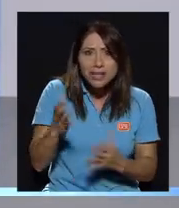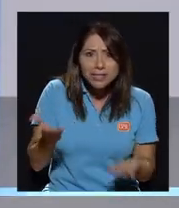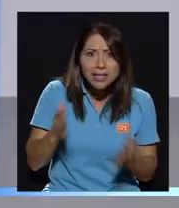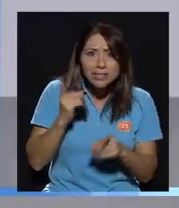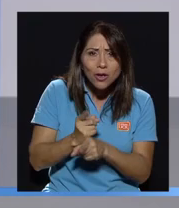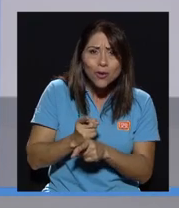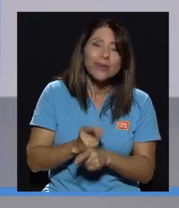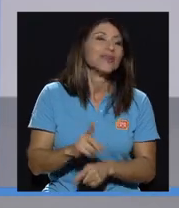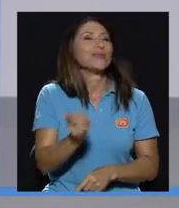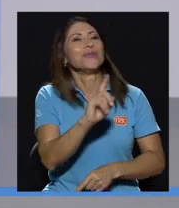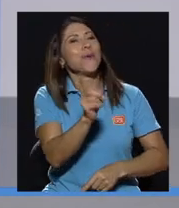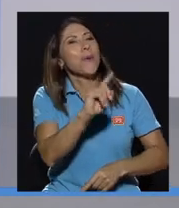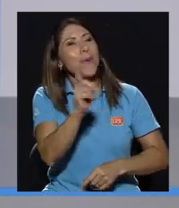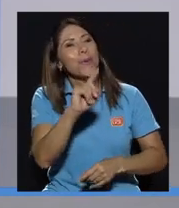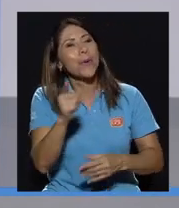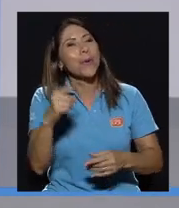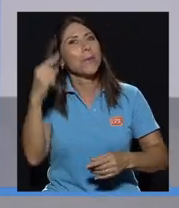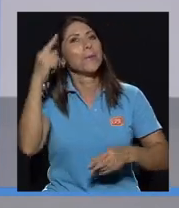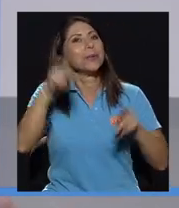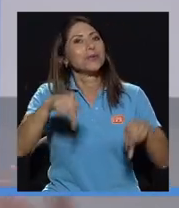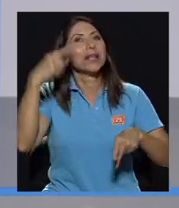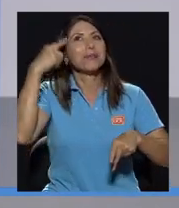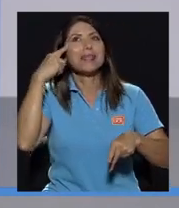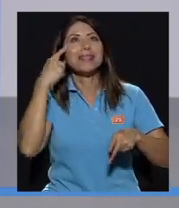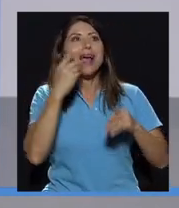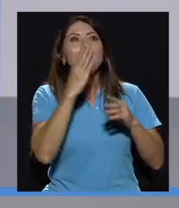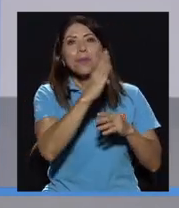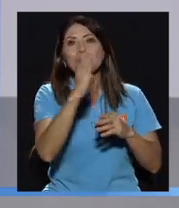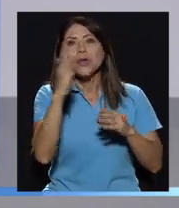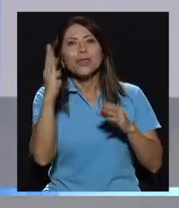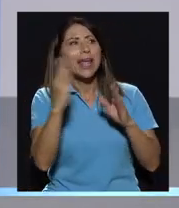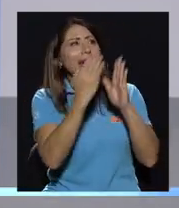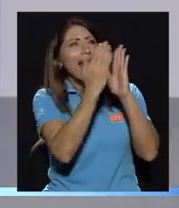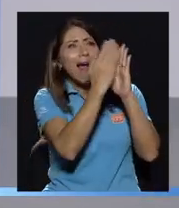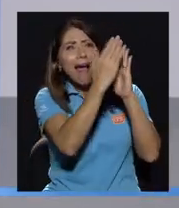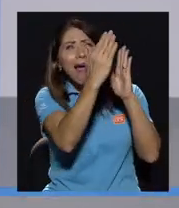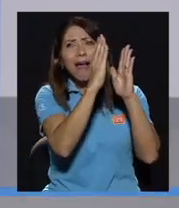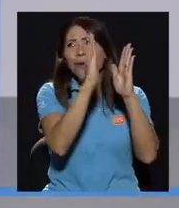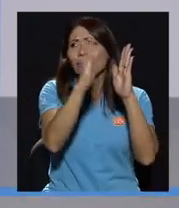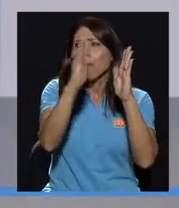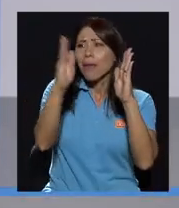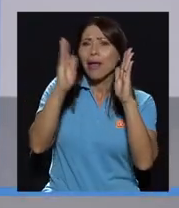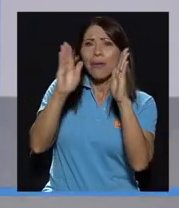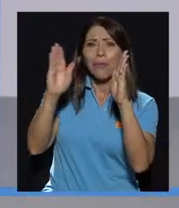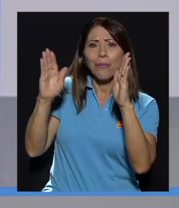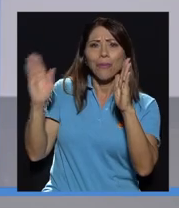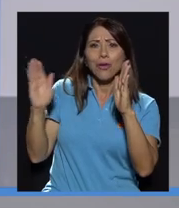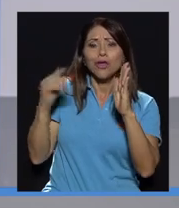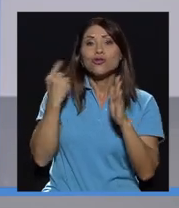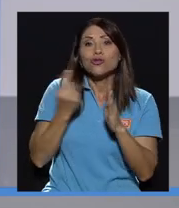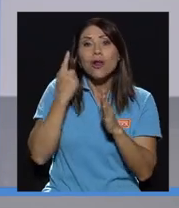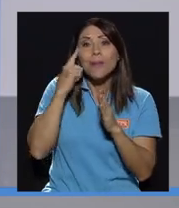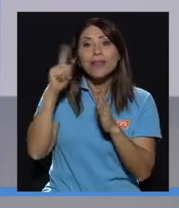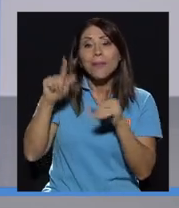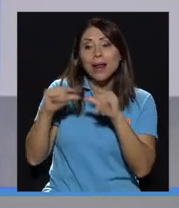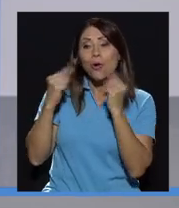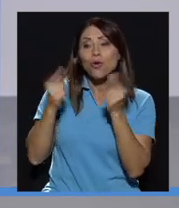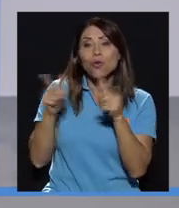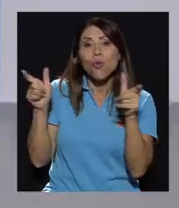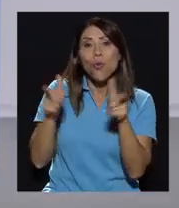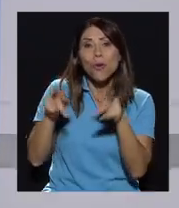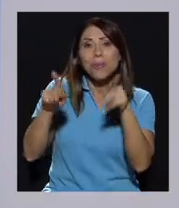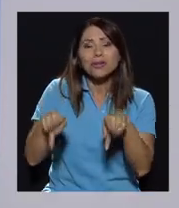esa versión conservadora de tener una biblioteca donde hay un montón de libros y donde casi queda sólo para una élite ya está completamente